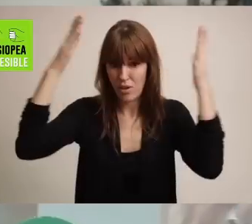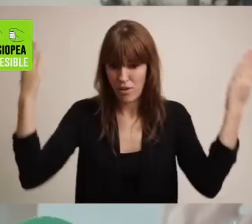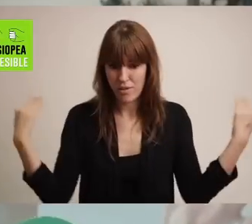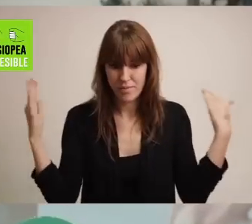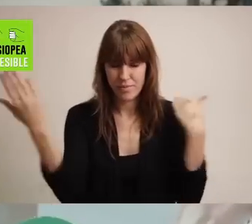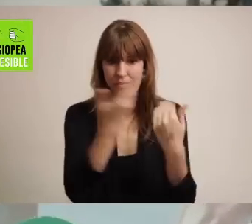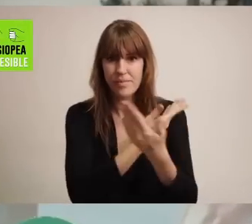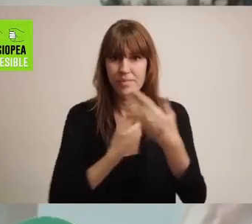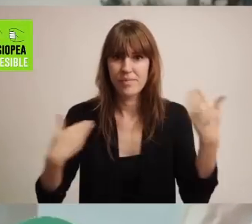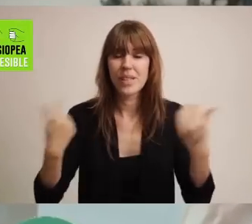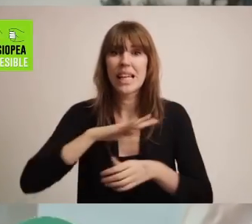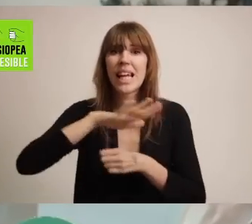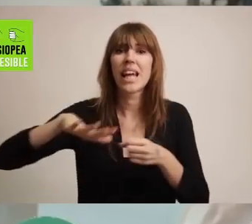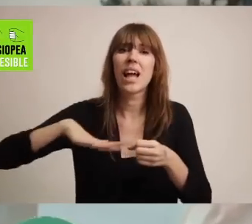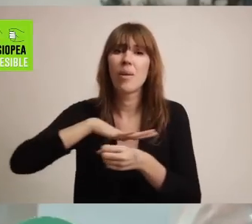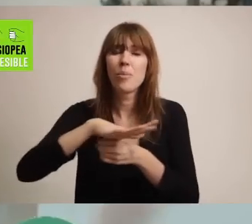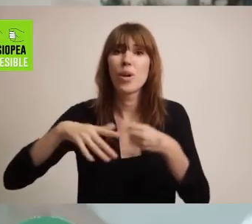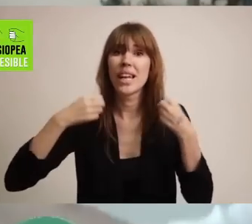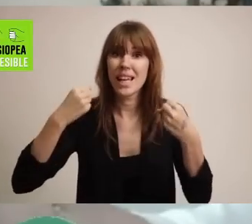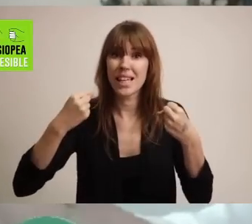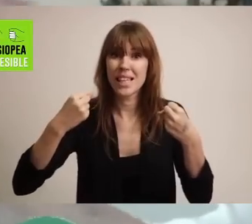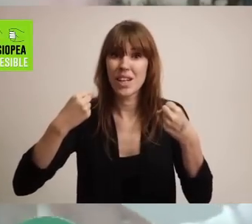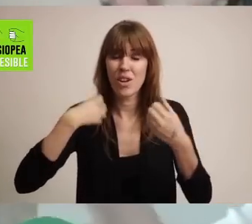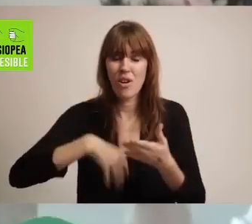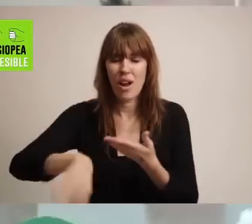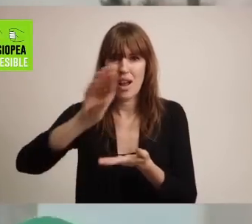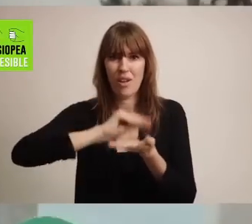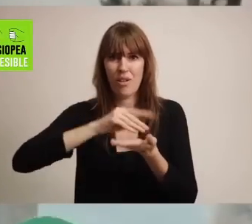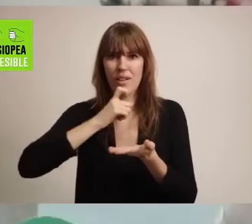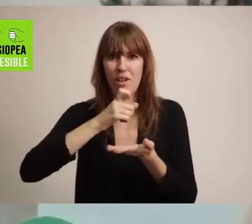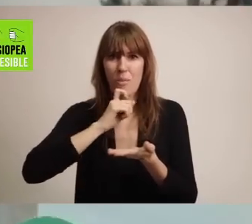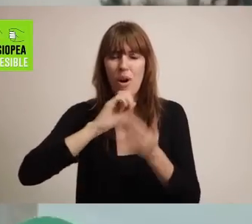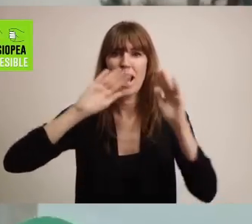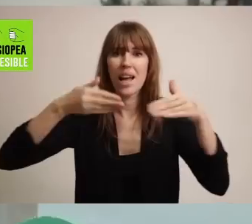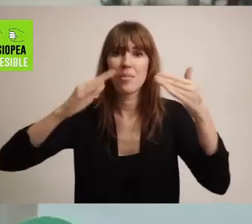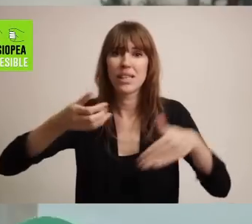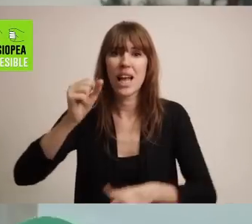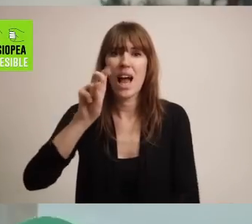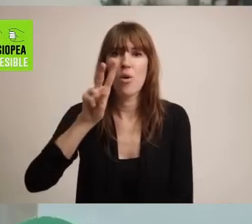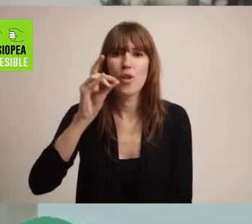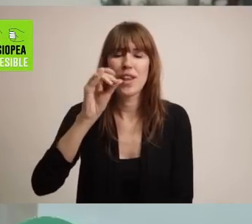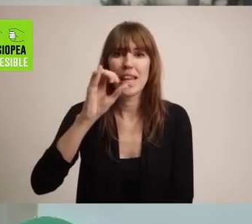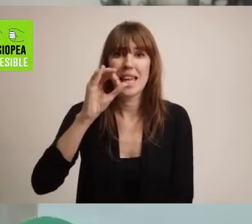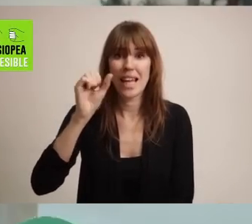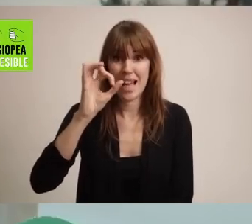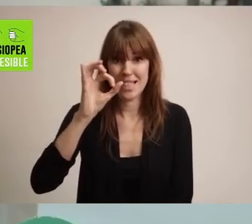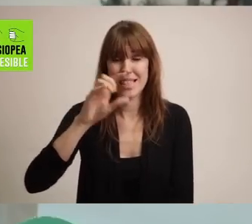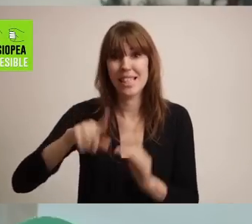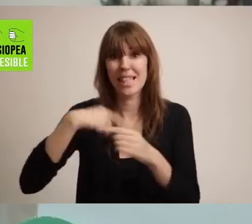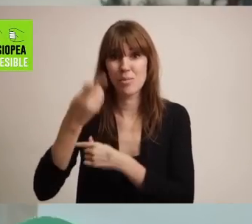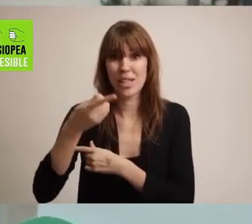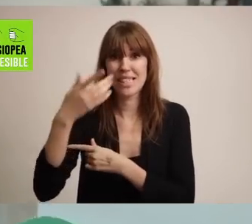la recoge nuestro campo energético primero a través de las capas áuricas y es introducida en nuestros chakras o centros de